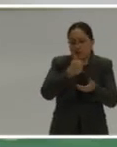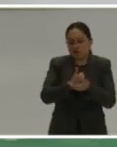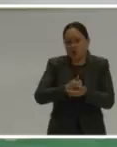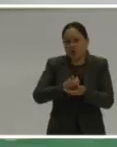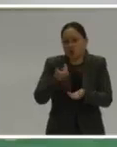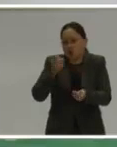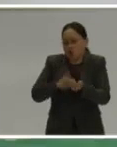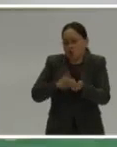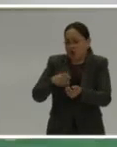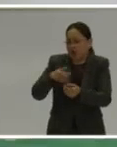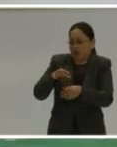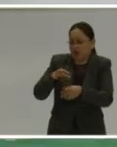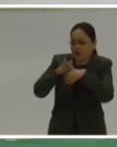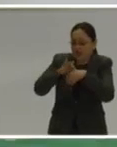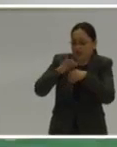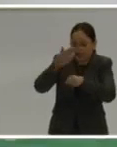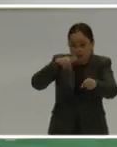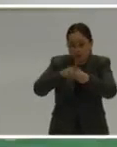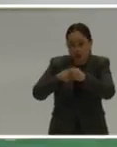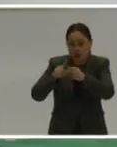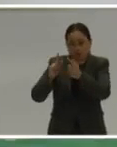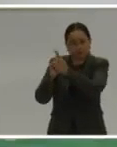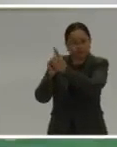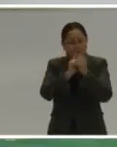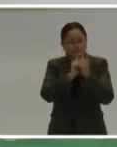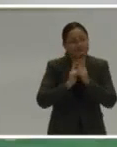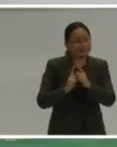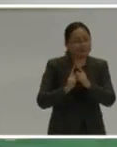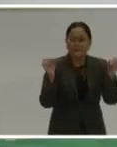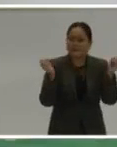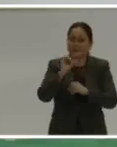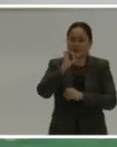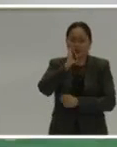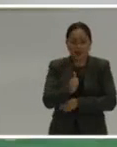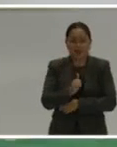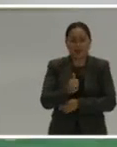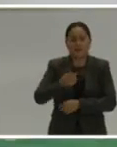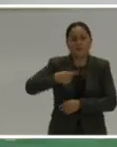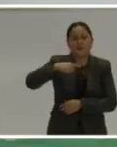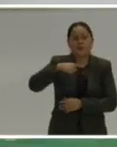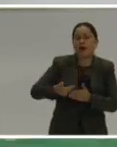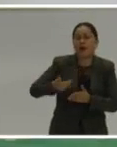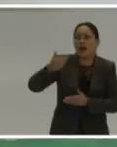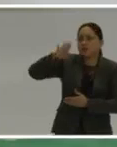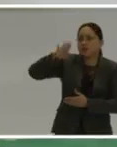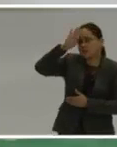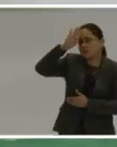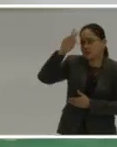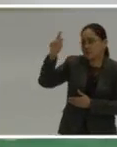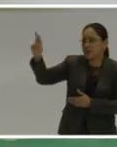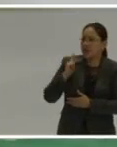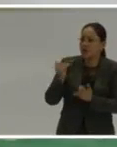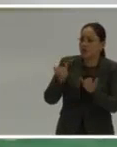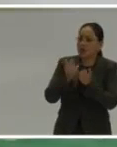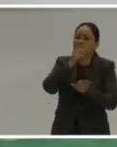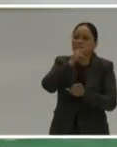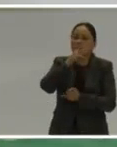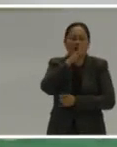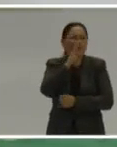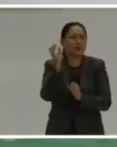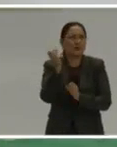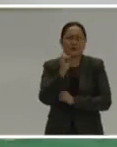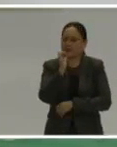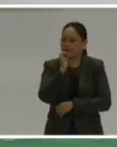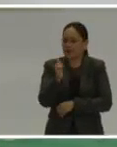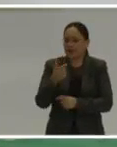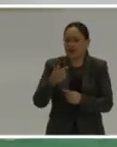naturaleza, ¿sí? Ya no estamos pensando como pensaban nuestros padres, obviamente. Ahora